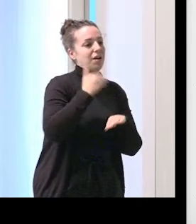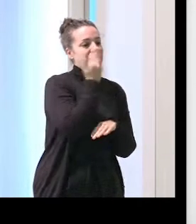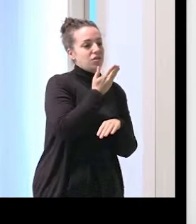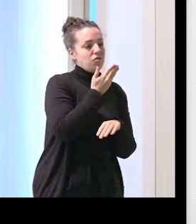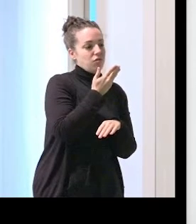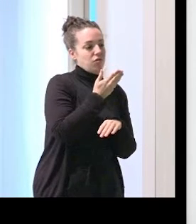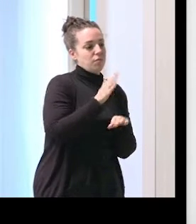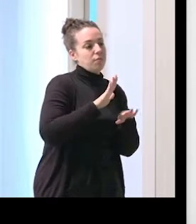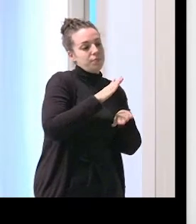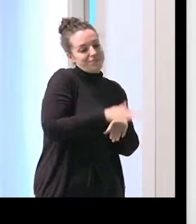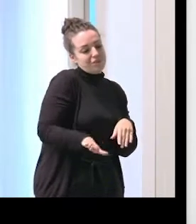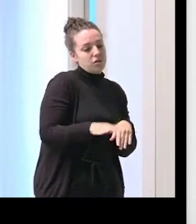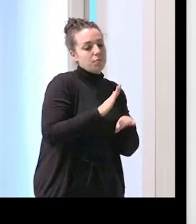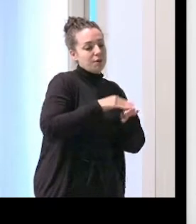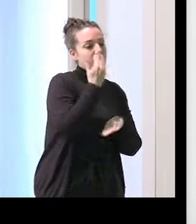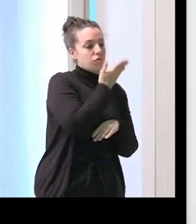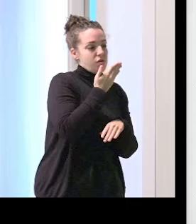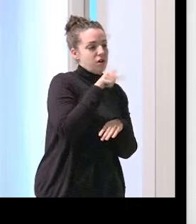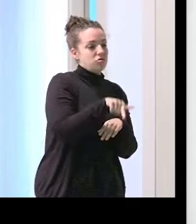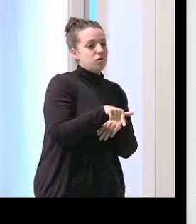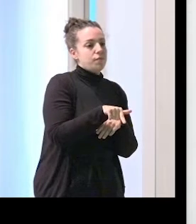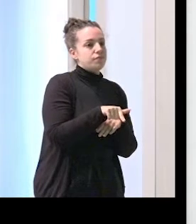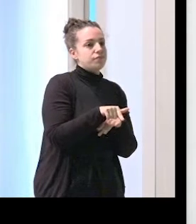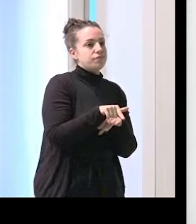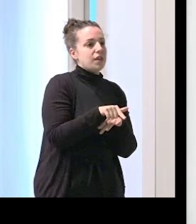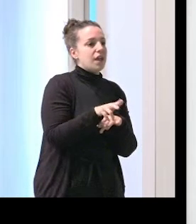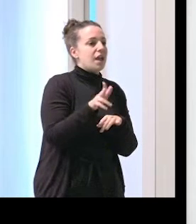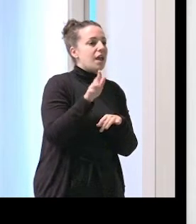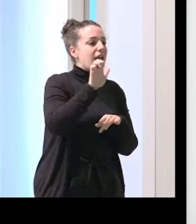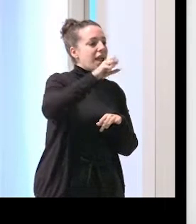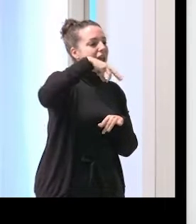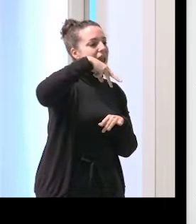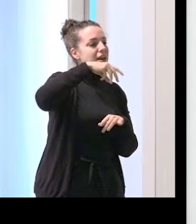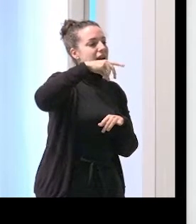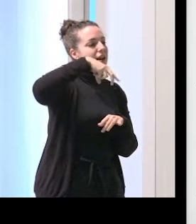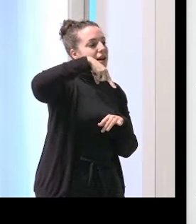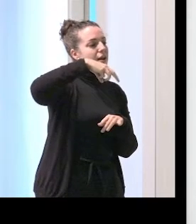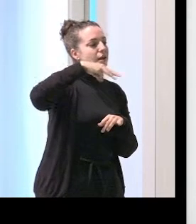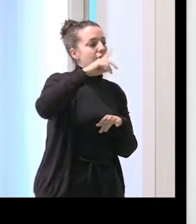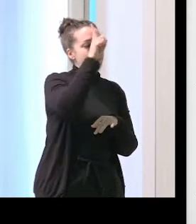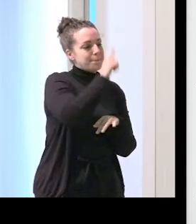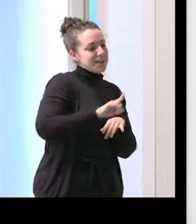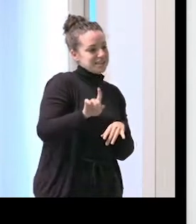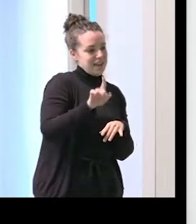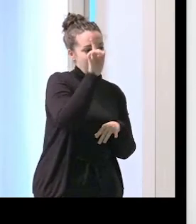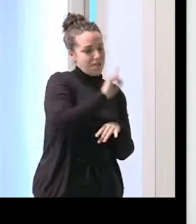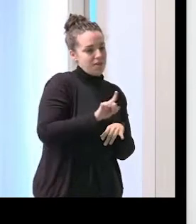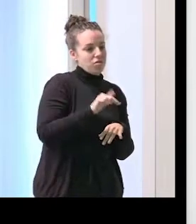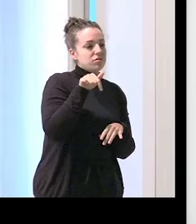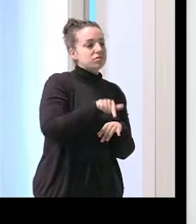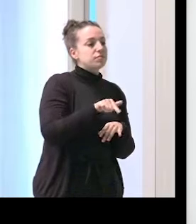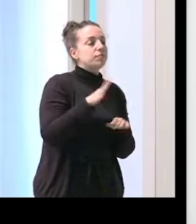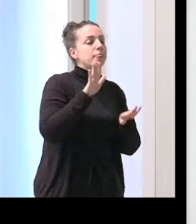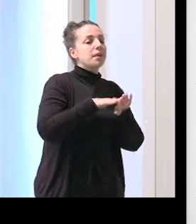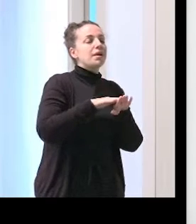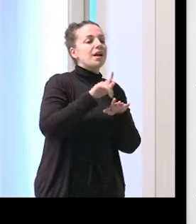adecuadamente. ¿Qué es el enmascaramiento? Pues el manejo binaural del enmascaramiento, el Skelch, permite entender el